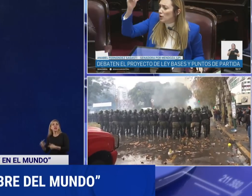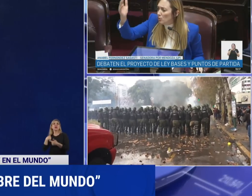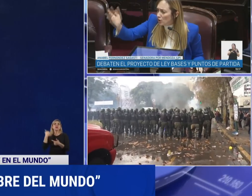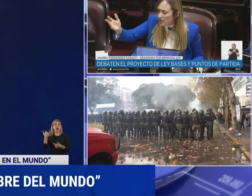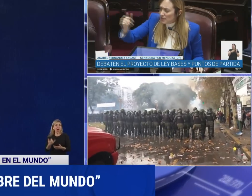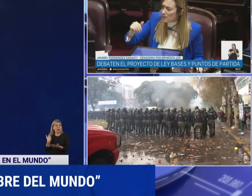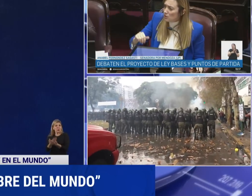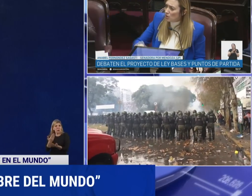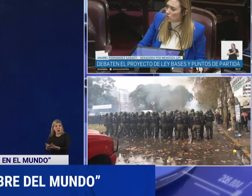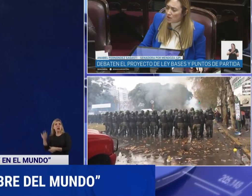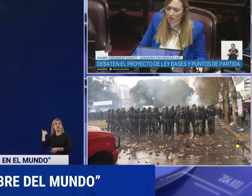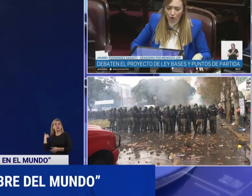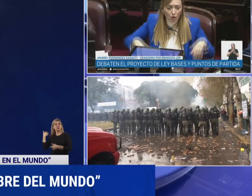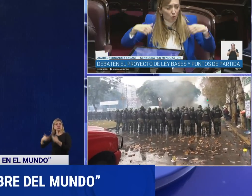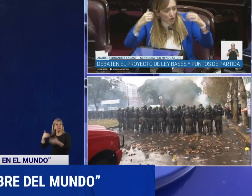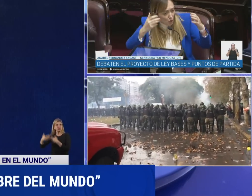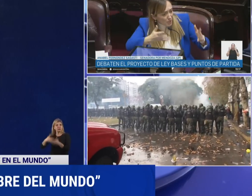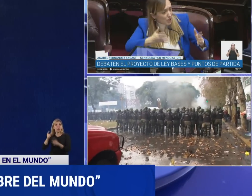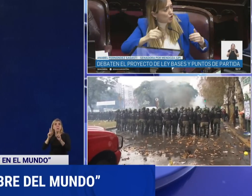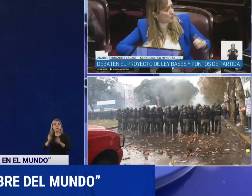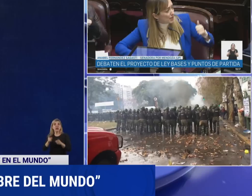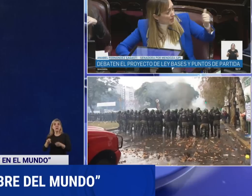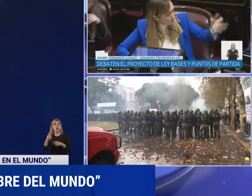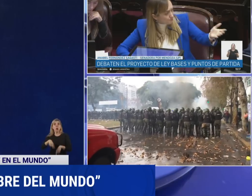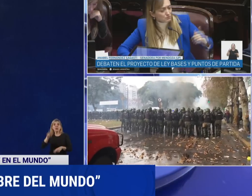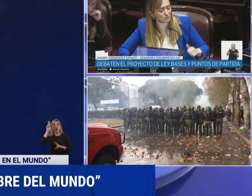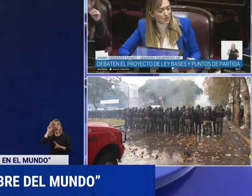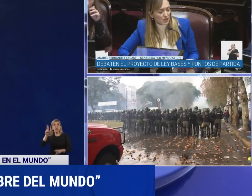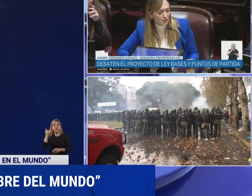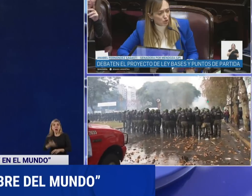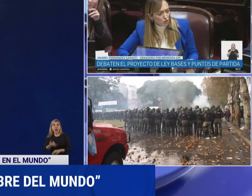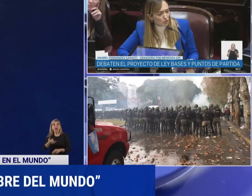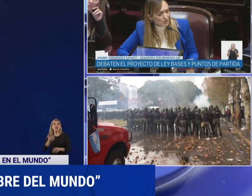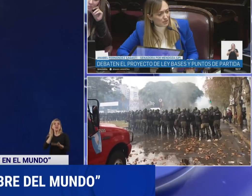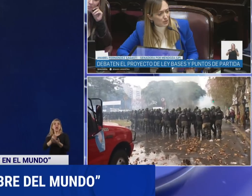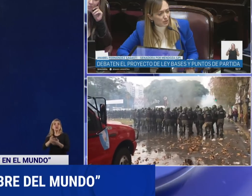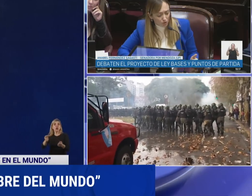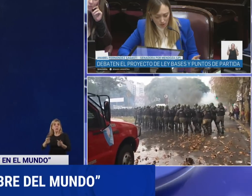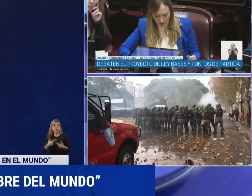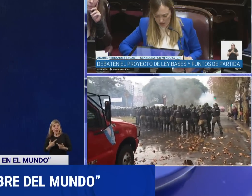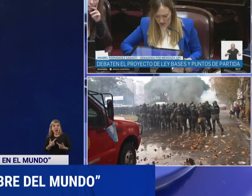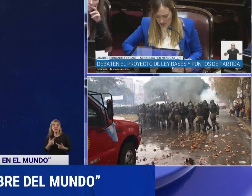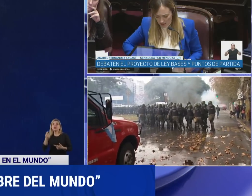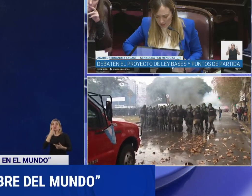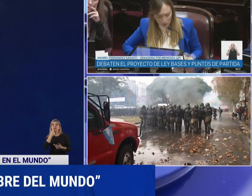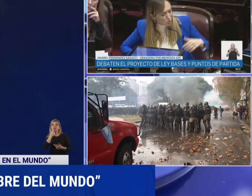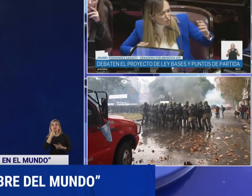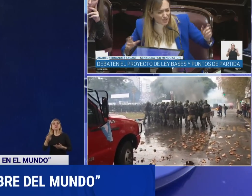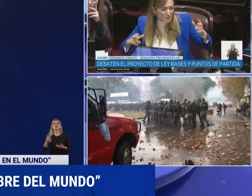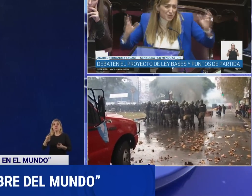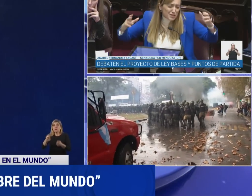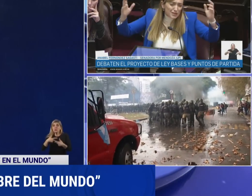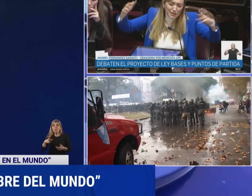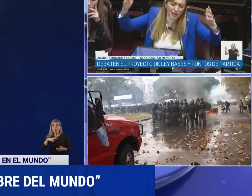ocurrió. Y ocurre todos los días allí donde si se respetan los derechos de propiedad. Porque sin apropiación no hay proceso de